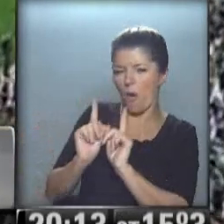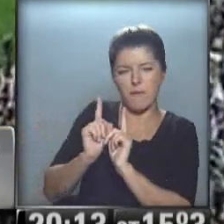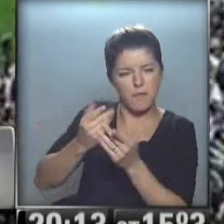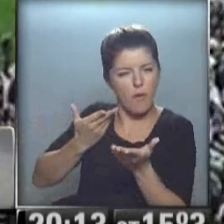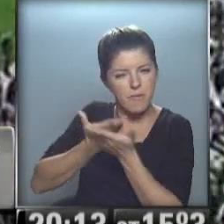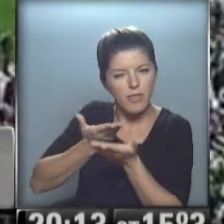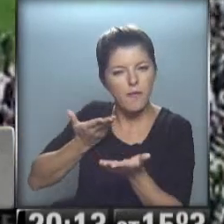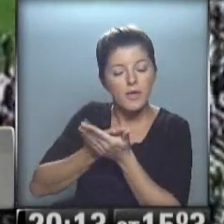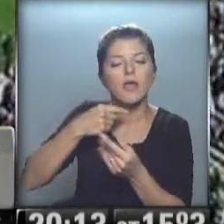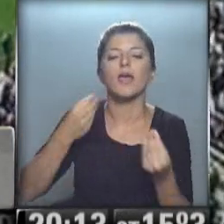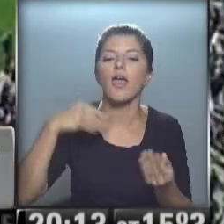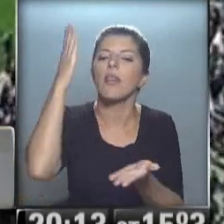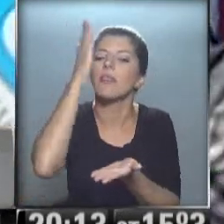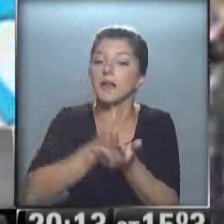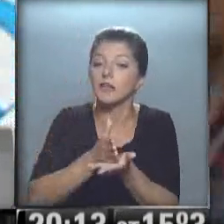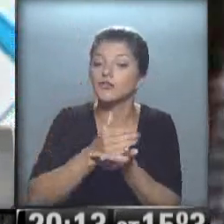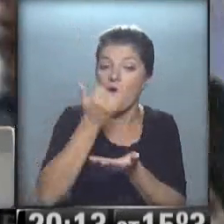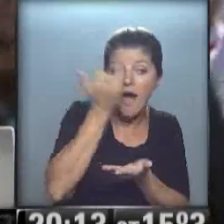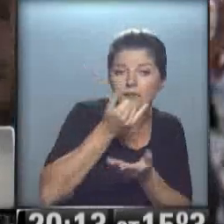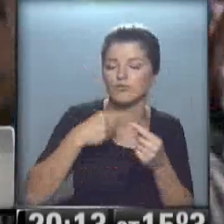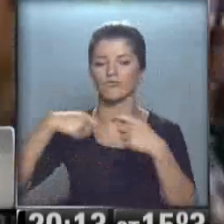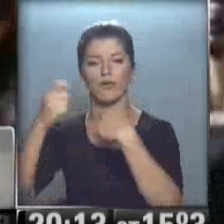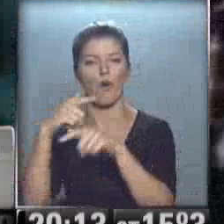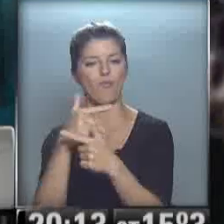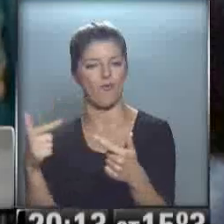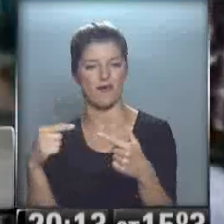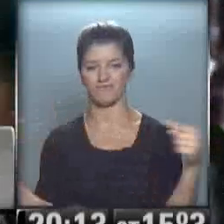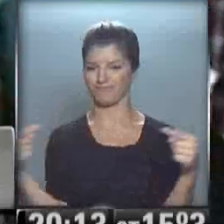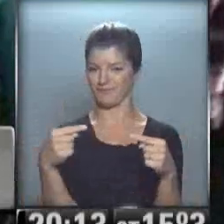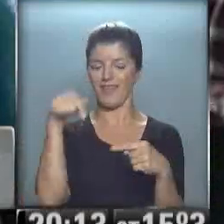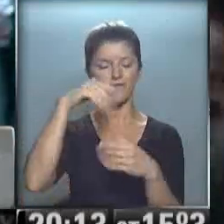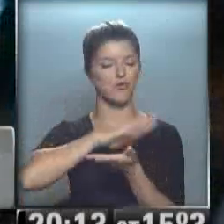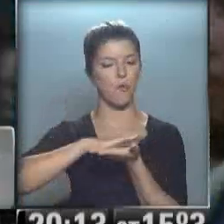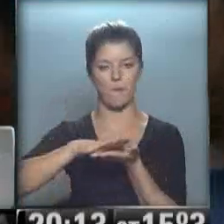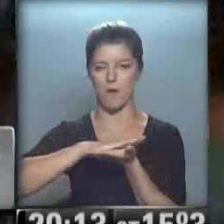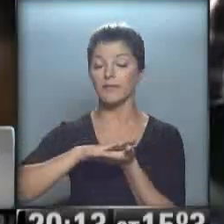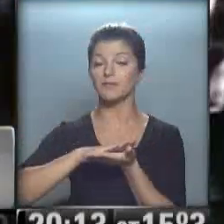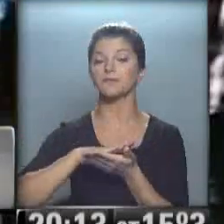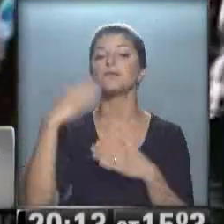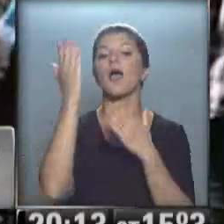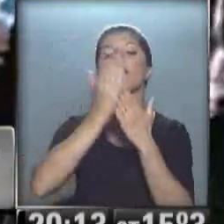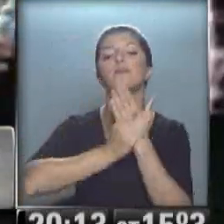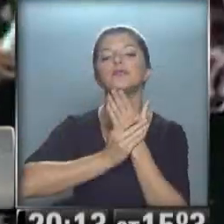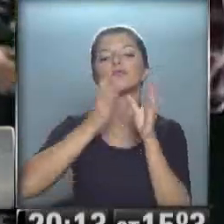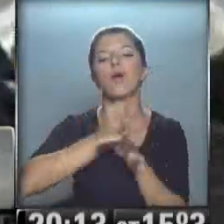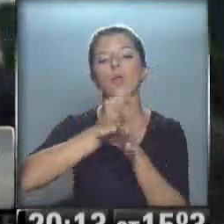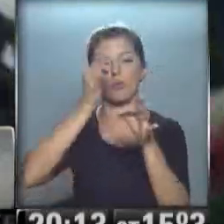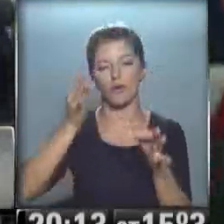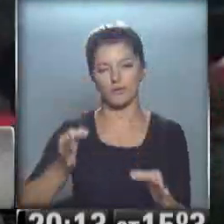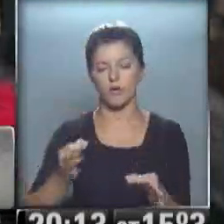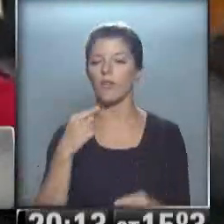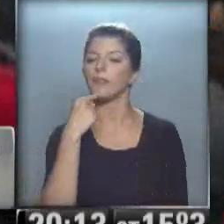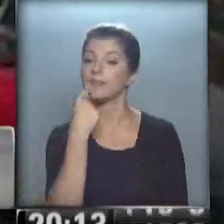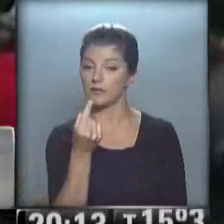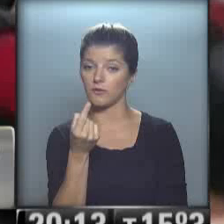hay derechos, no hay mercado. Esto es fundamental. El ministro de Educación, Eizaguirre, dijo que